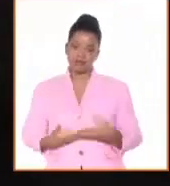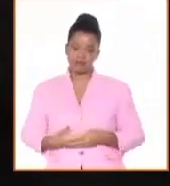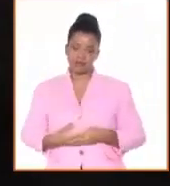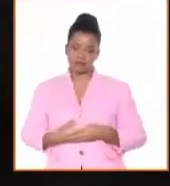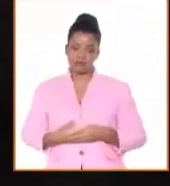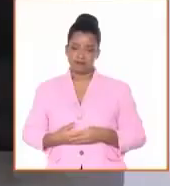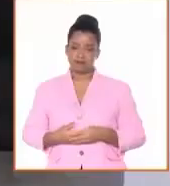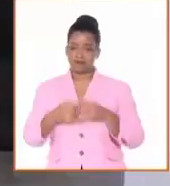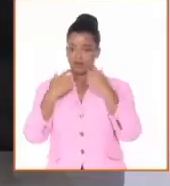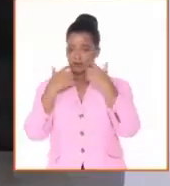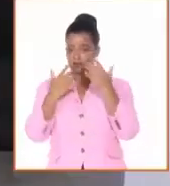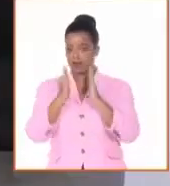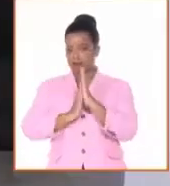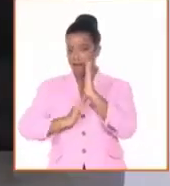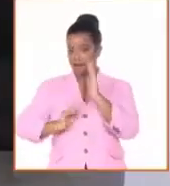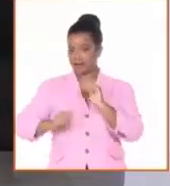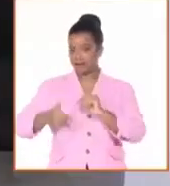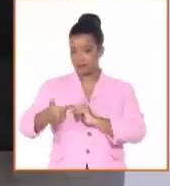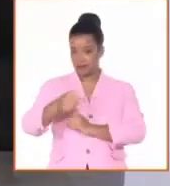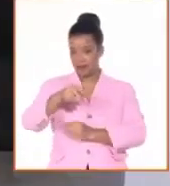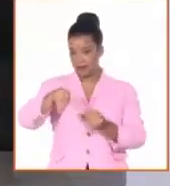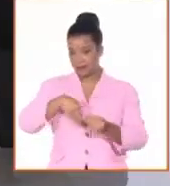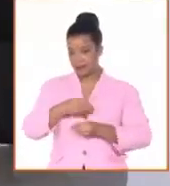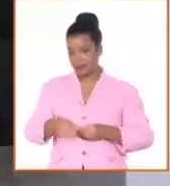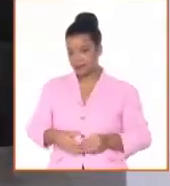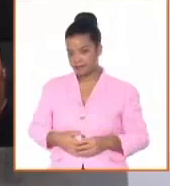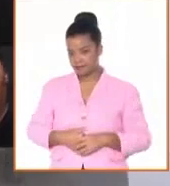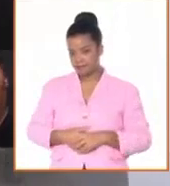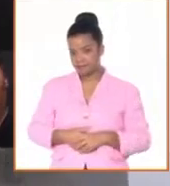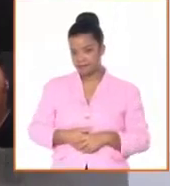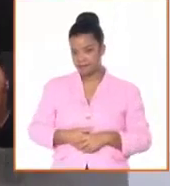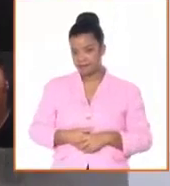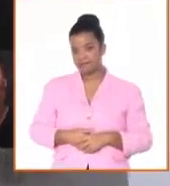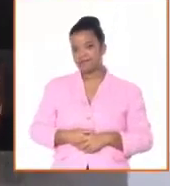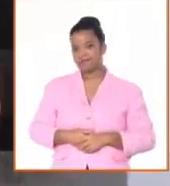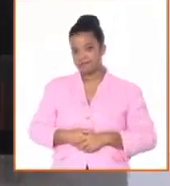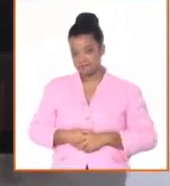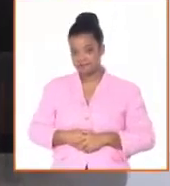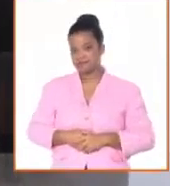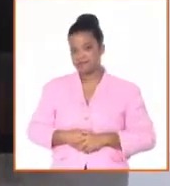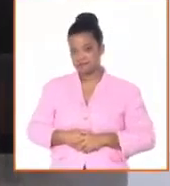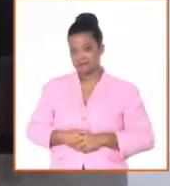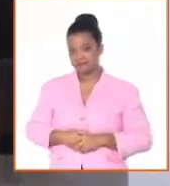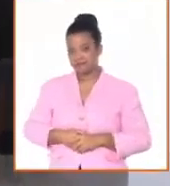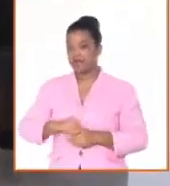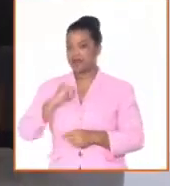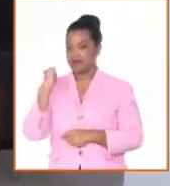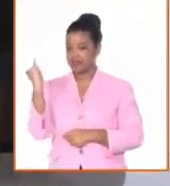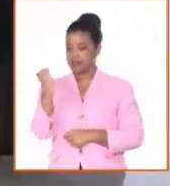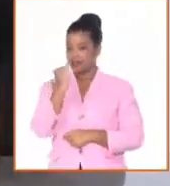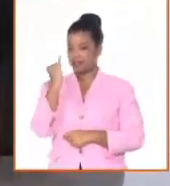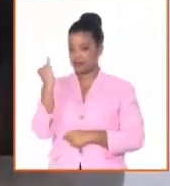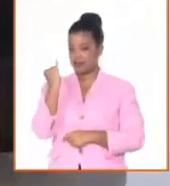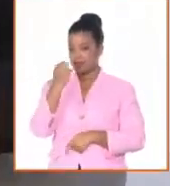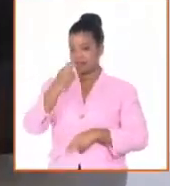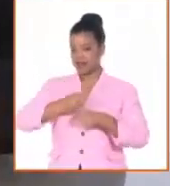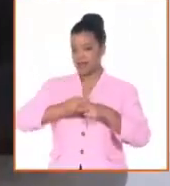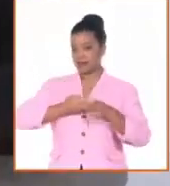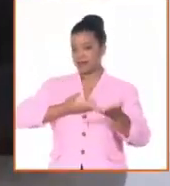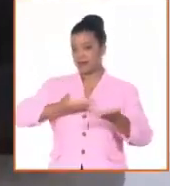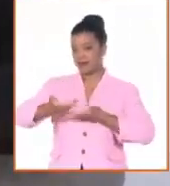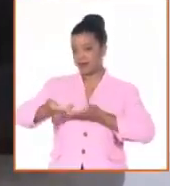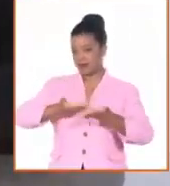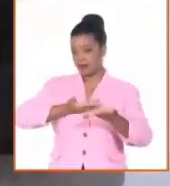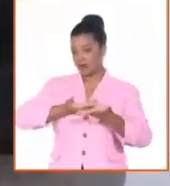interesante los próximos meses para el registro comercial registro bueno internacionalmente se le puede llamar mercantilo